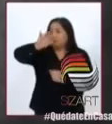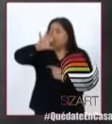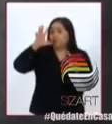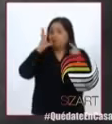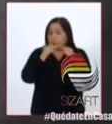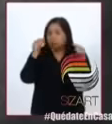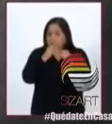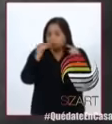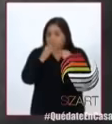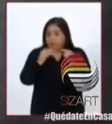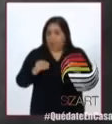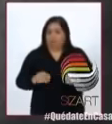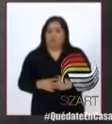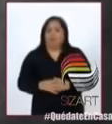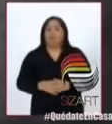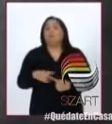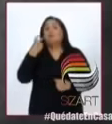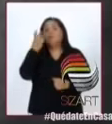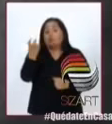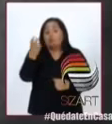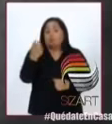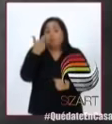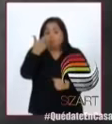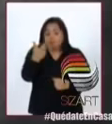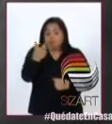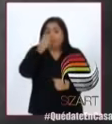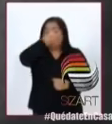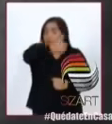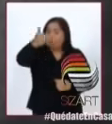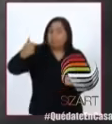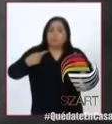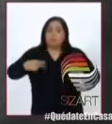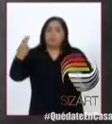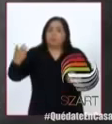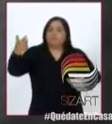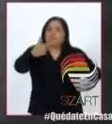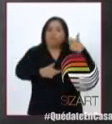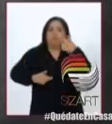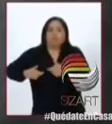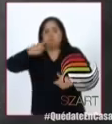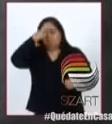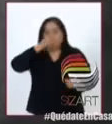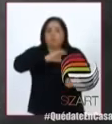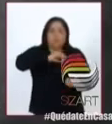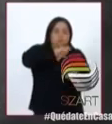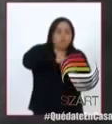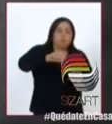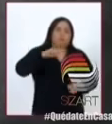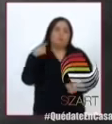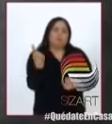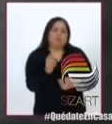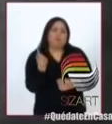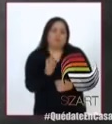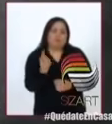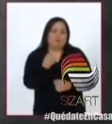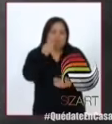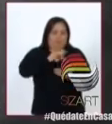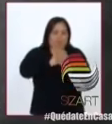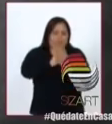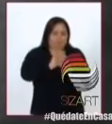centavos. Esa es la cantidad que cada persona aportará para poder comprar el electrodoméstico.